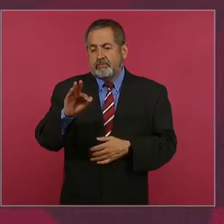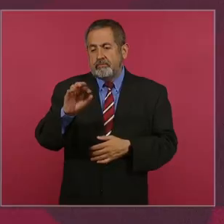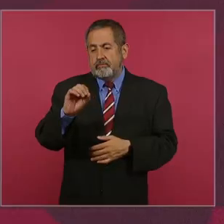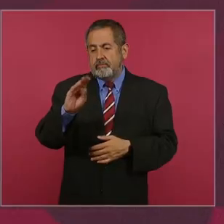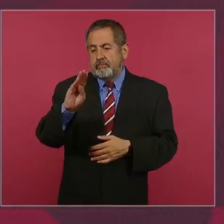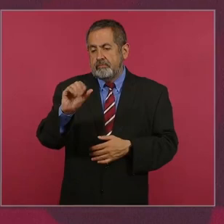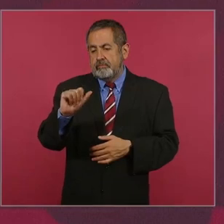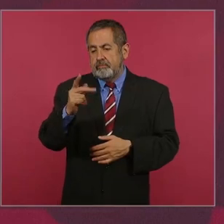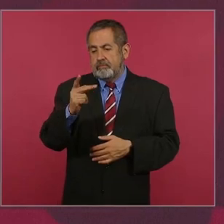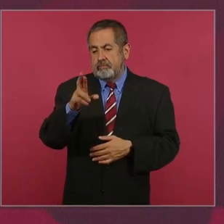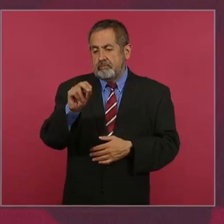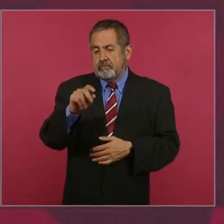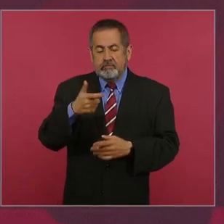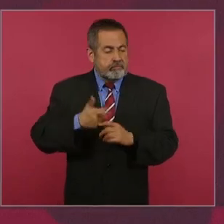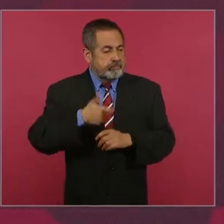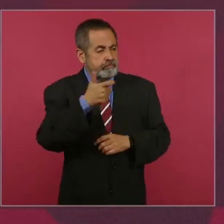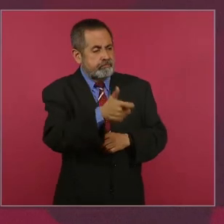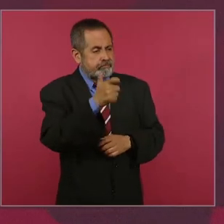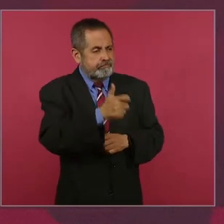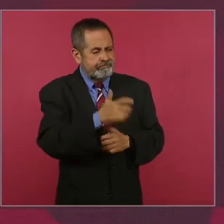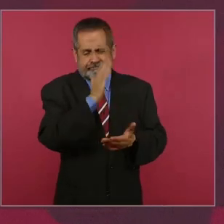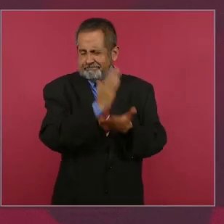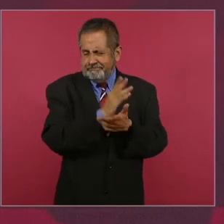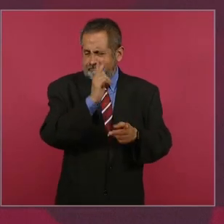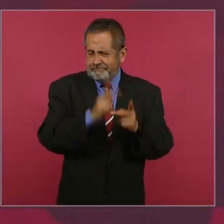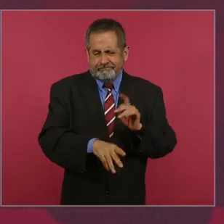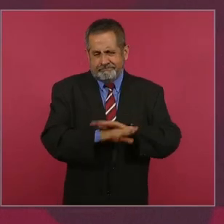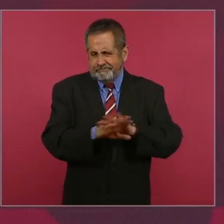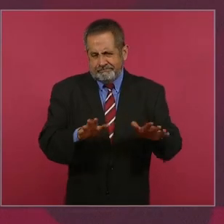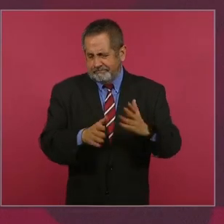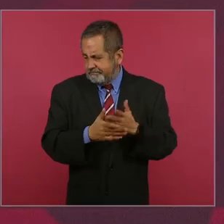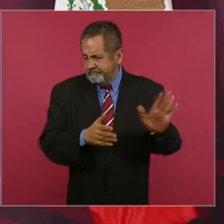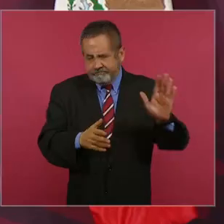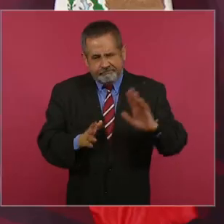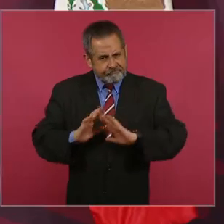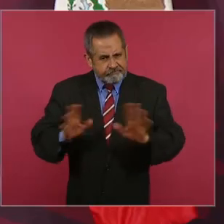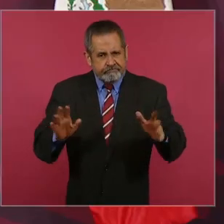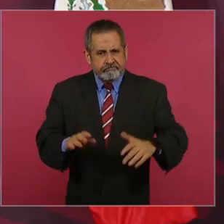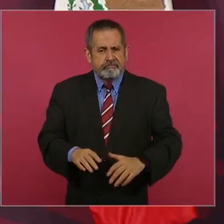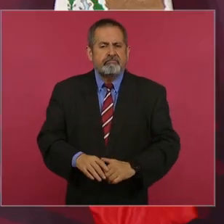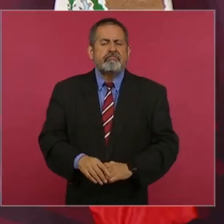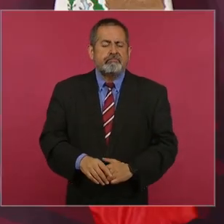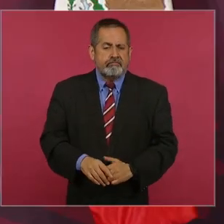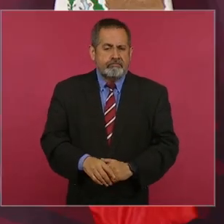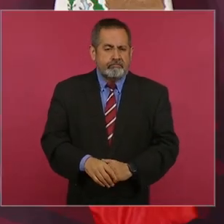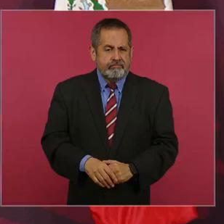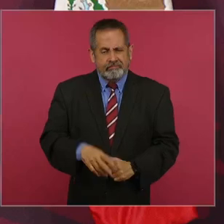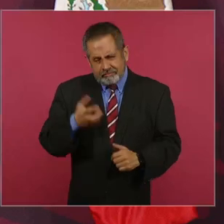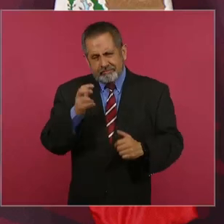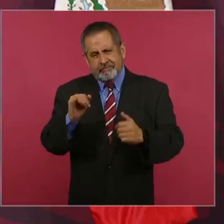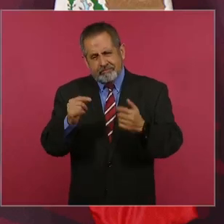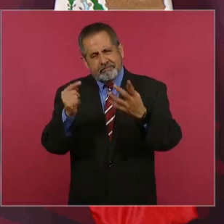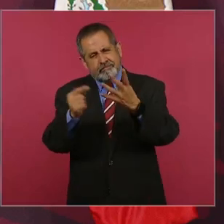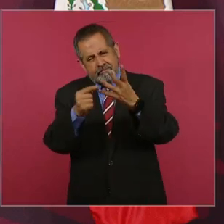así